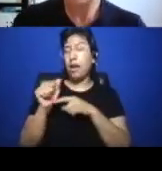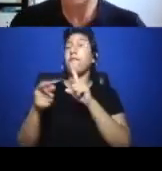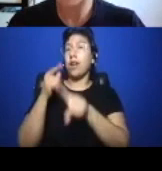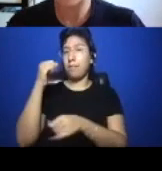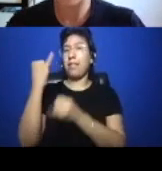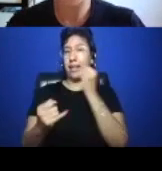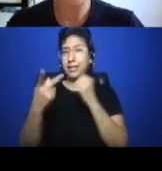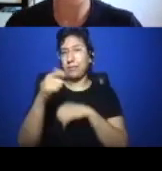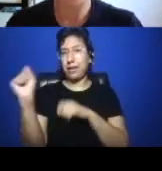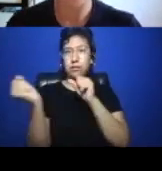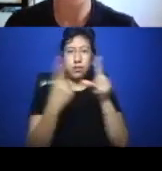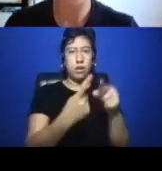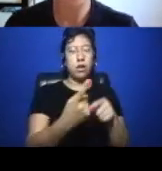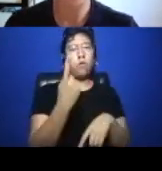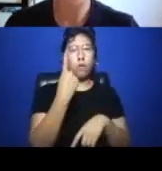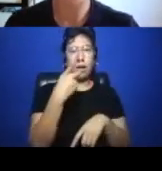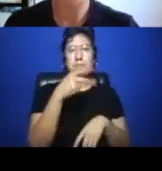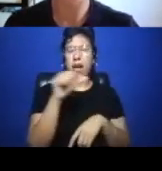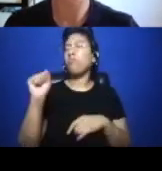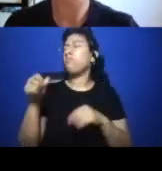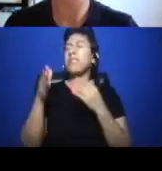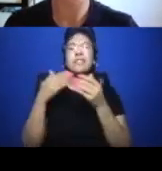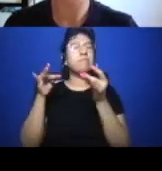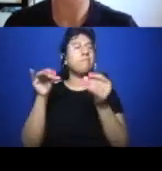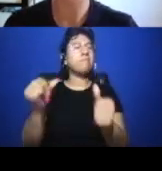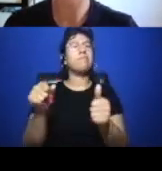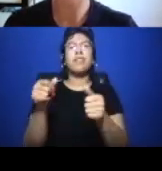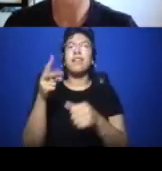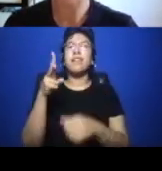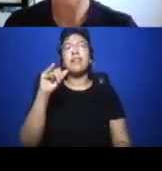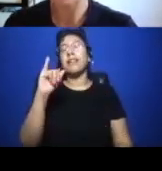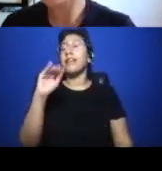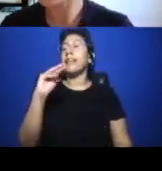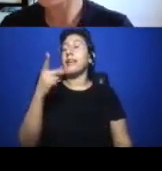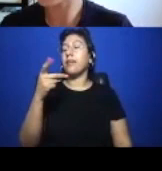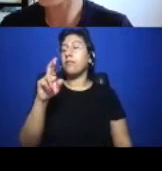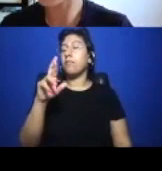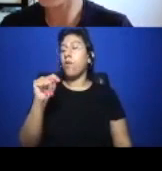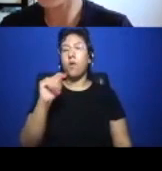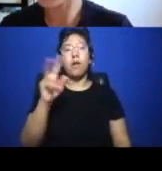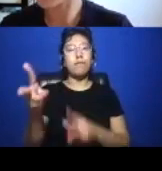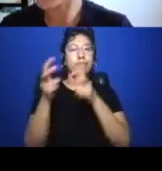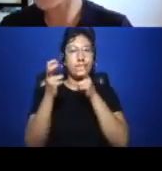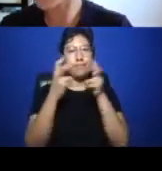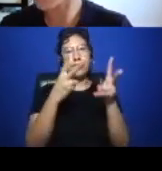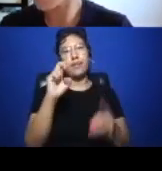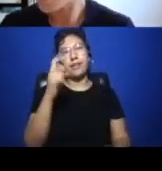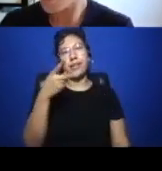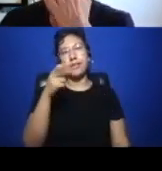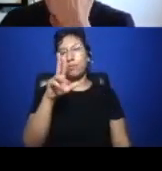datos de LastPass a un password. Sí, funciona muy similarmente el proceso de importar y exportar.